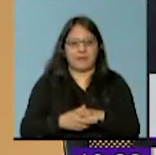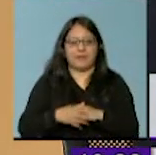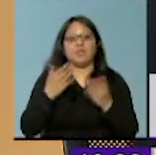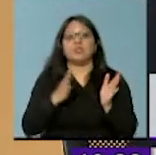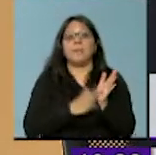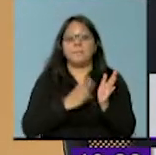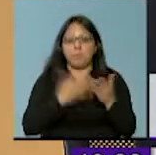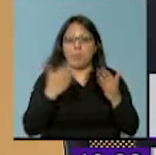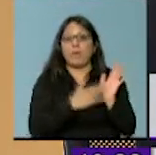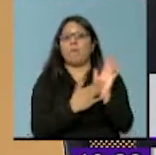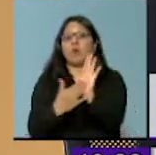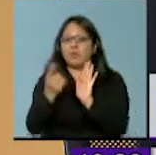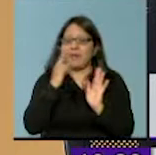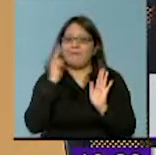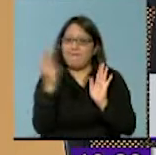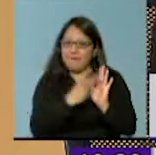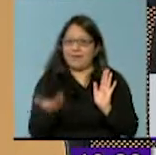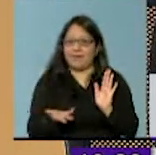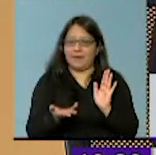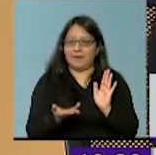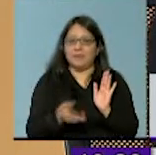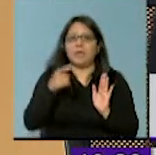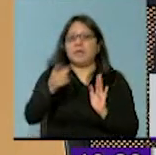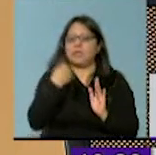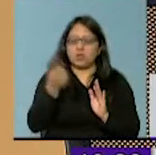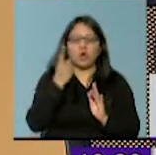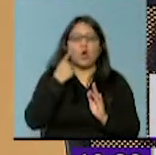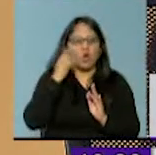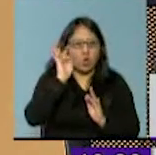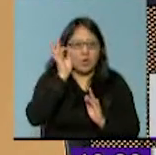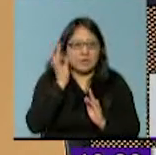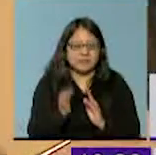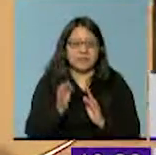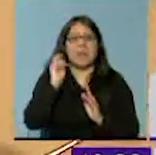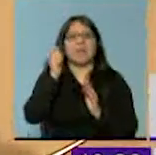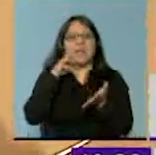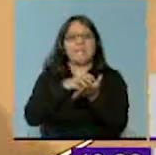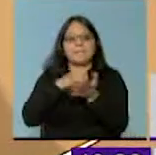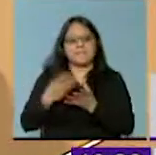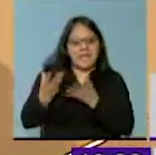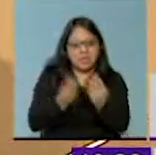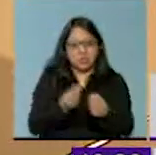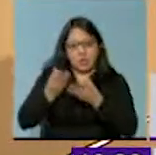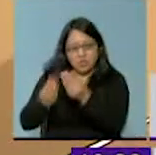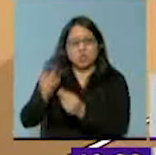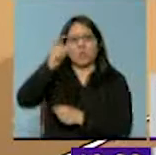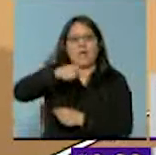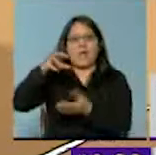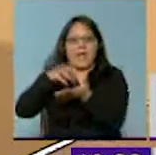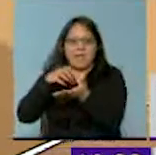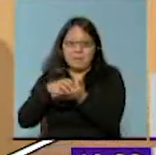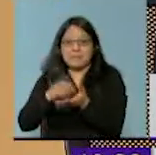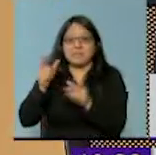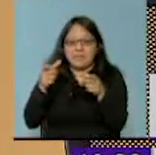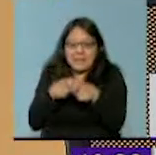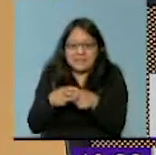esta información y que todo el mundo sepa cuáles son las empresas que van a ayudar a que esto se reactive o por lo menos que no se pronuncie.